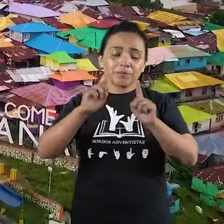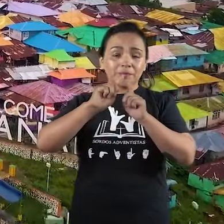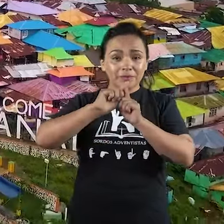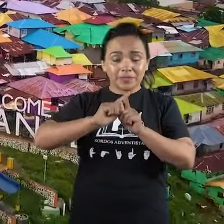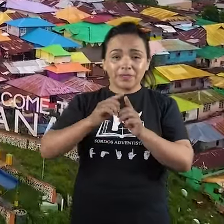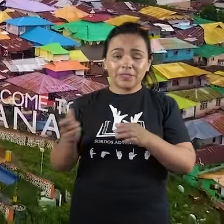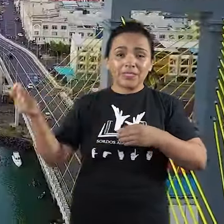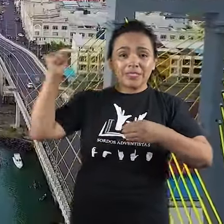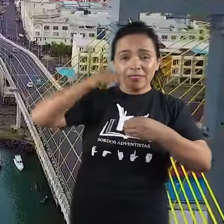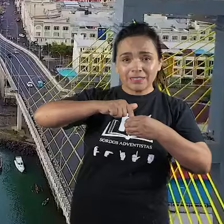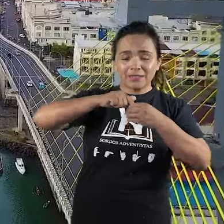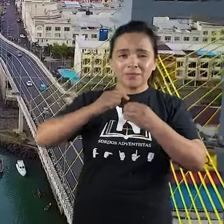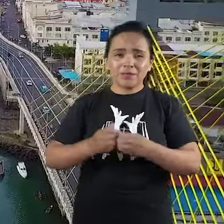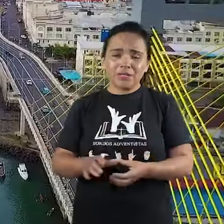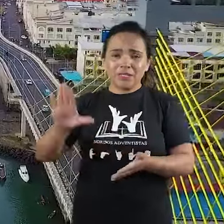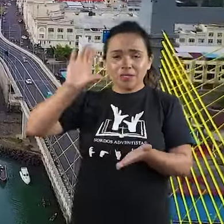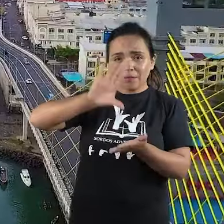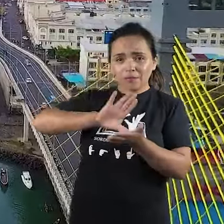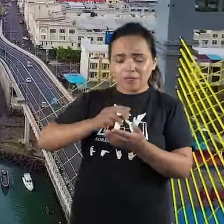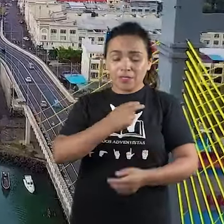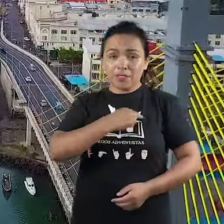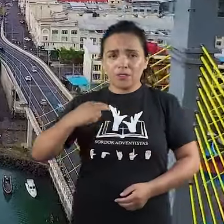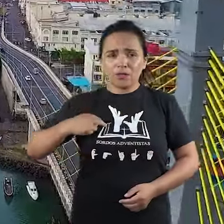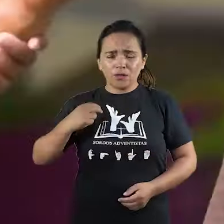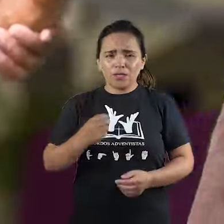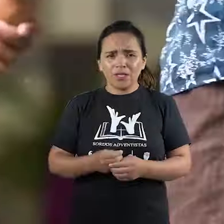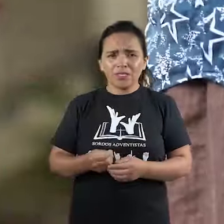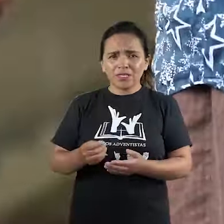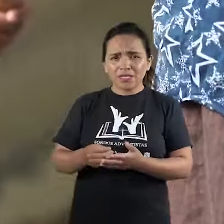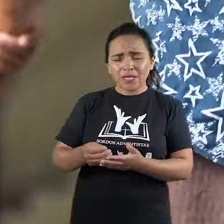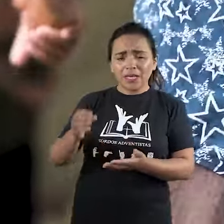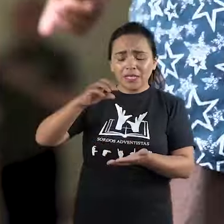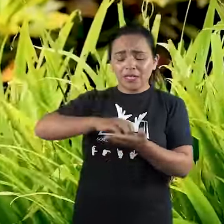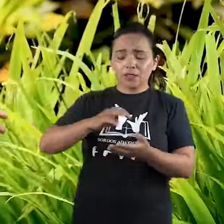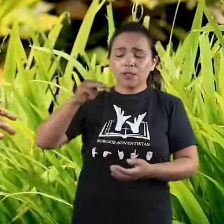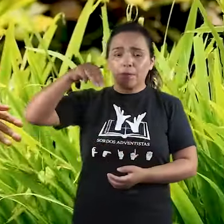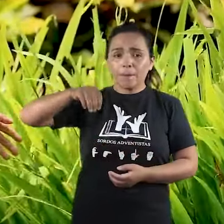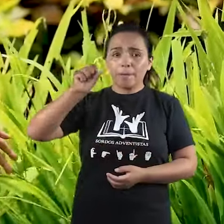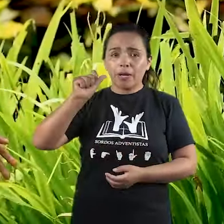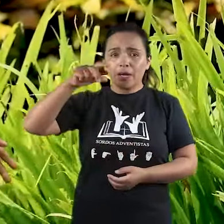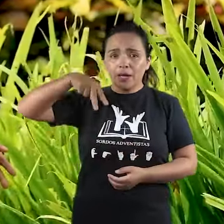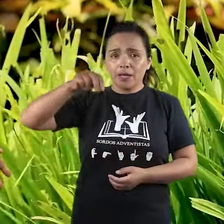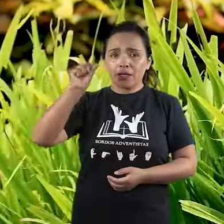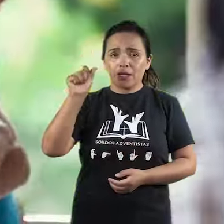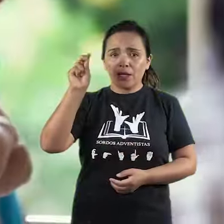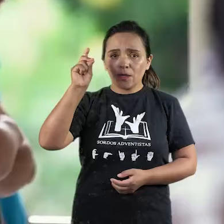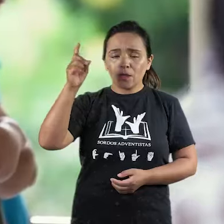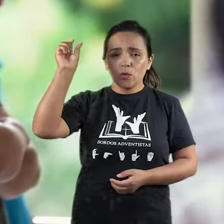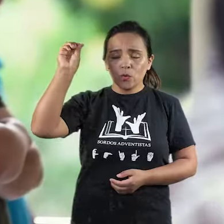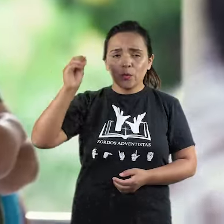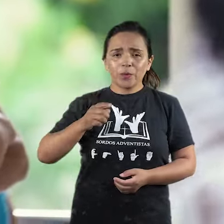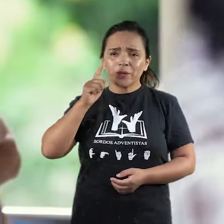Indonesia, decidió marcar la diferencia haciendo pequeños actos de bondad a personas con discapacidad visual. A él le encanta